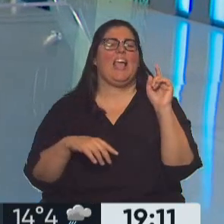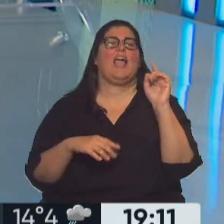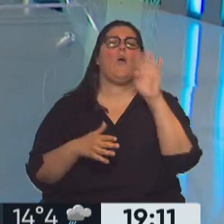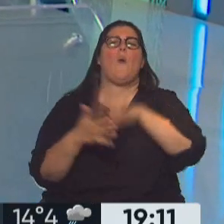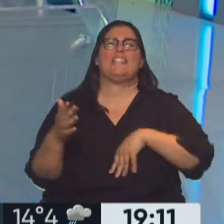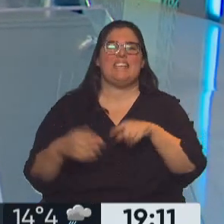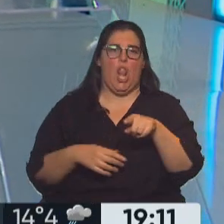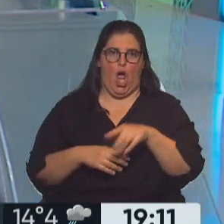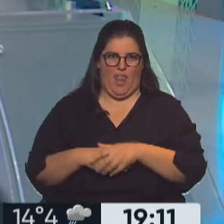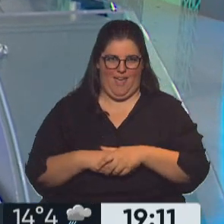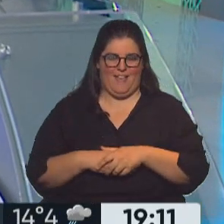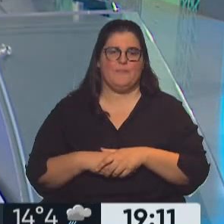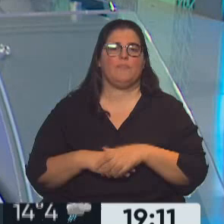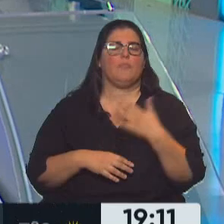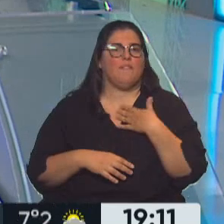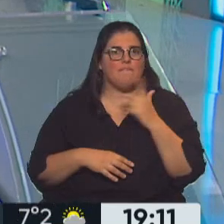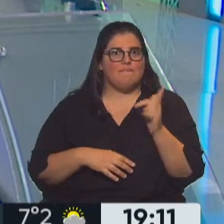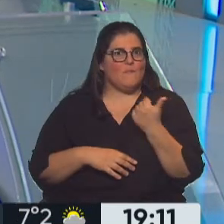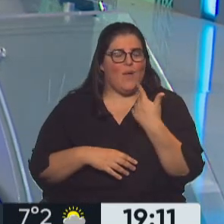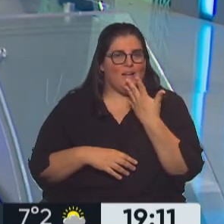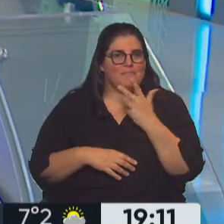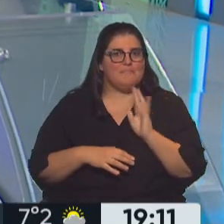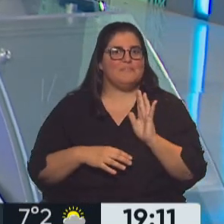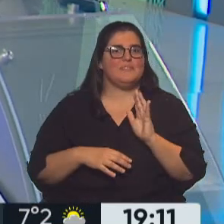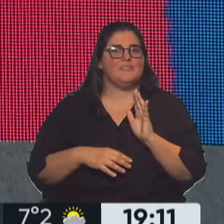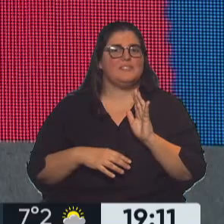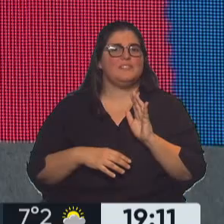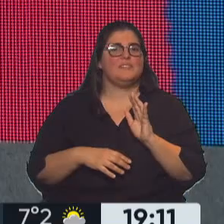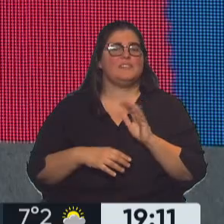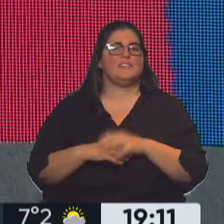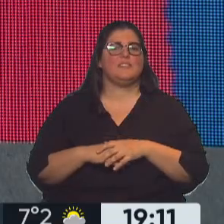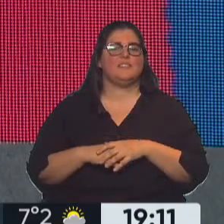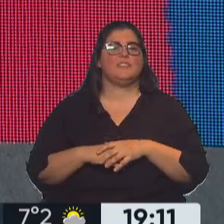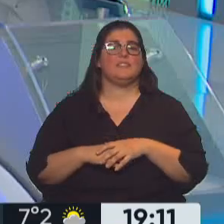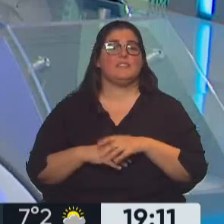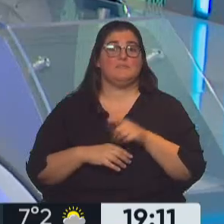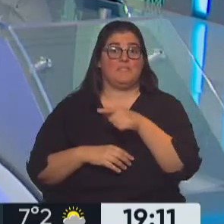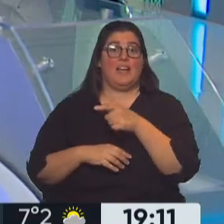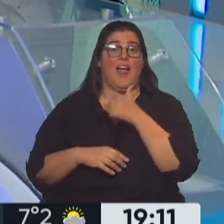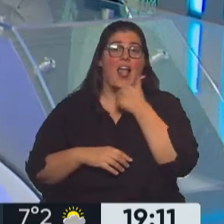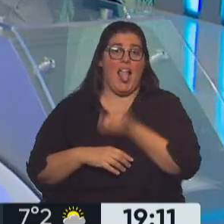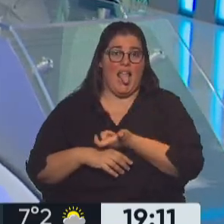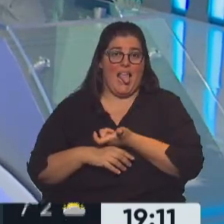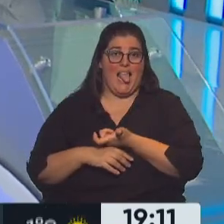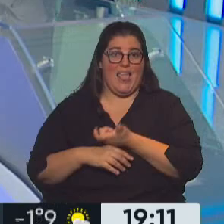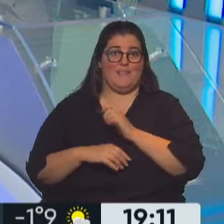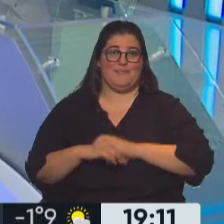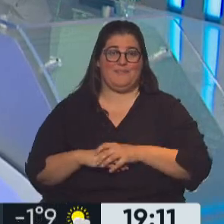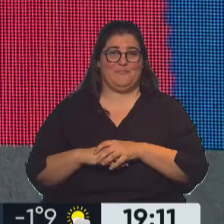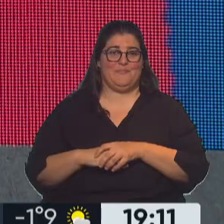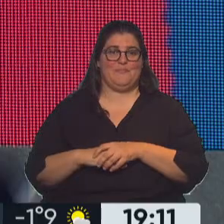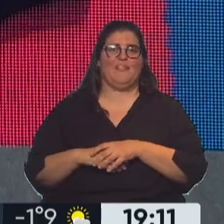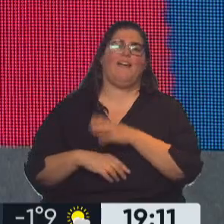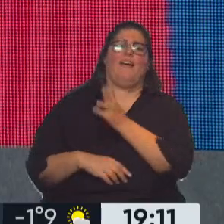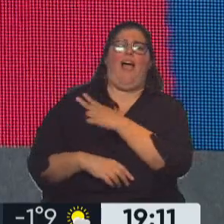loco el otro con el chino y este con el sponsor pero fíjate Mira te están sacando la lengua atrás Mira Ah